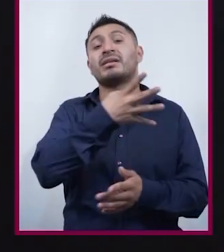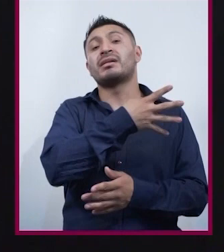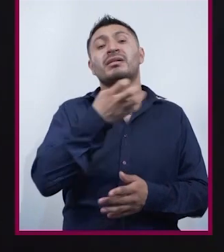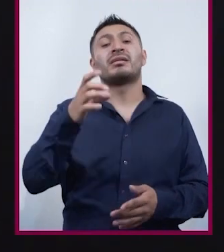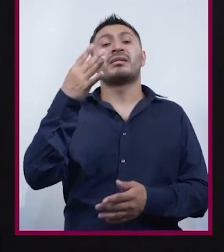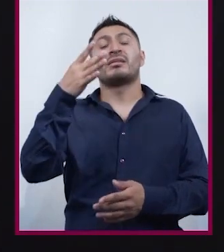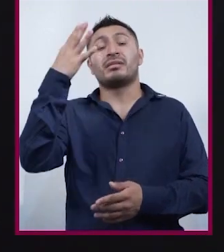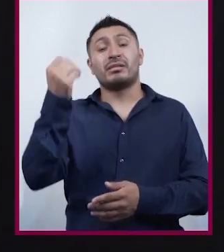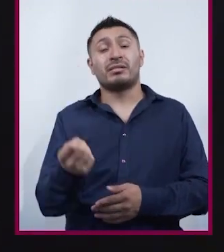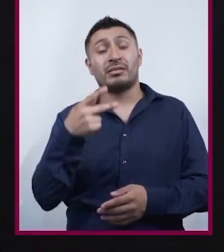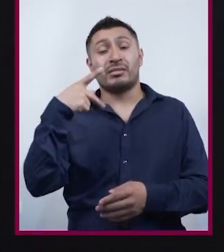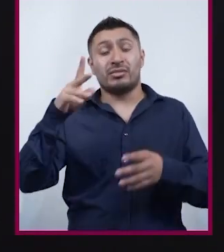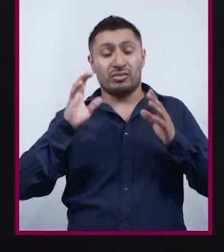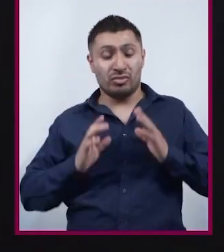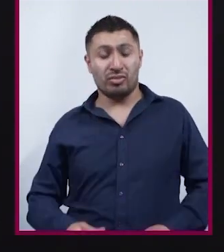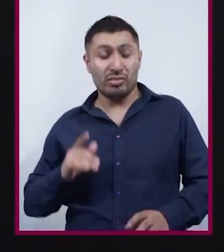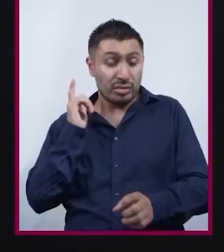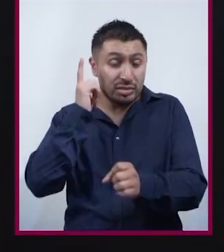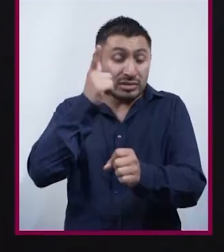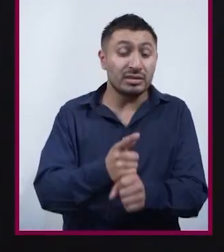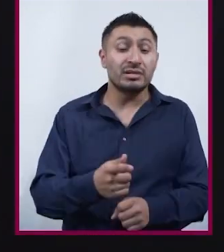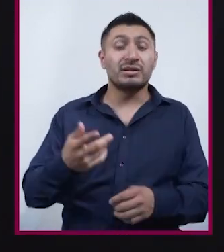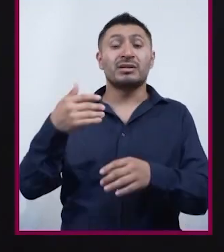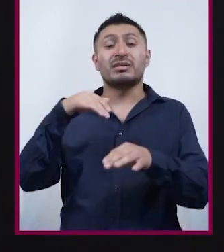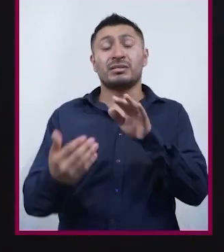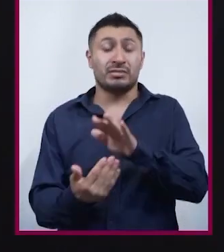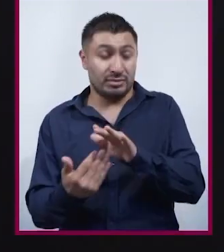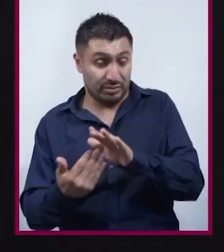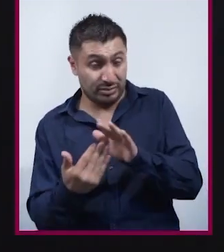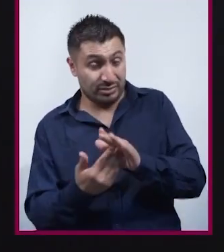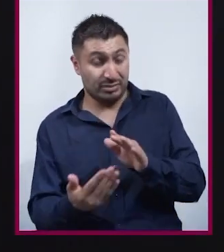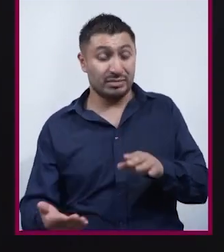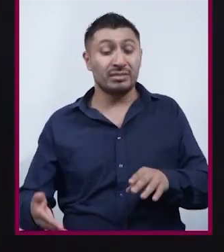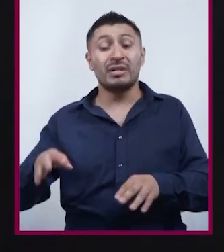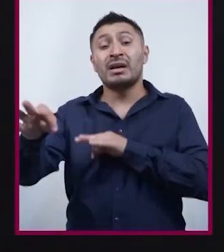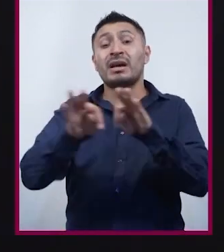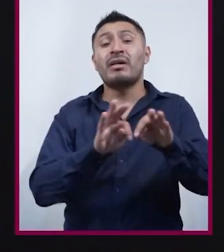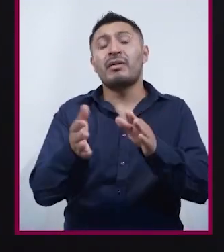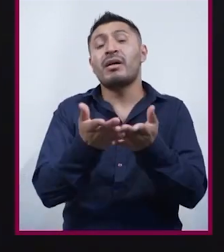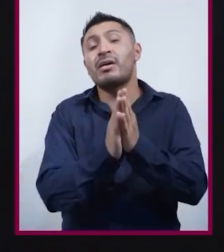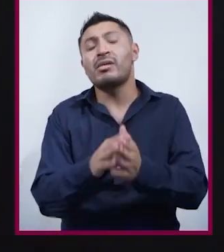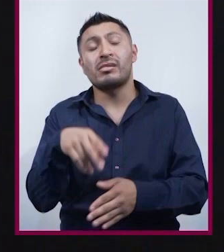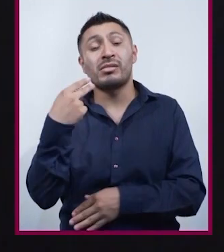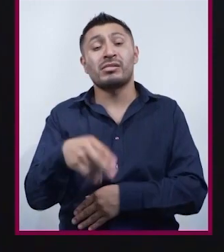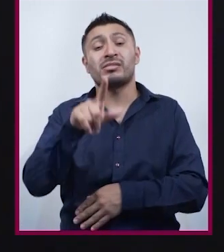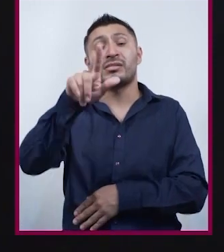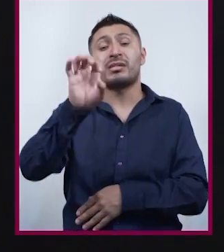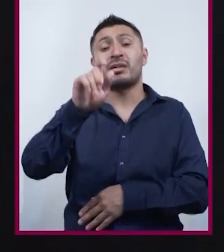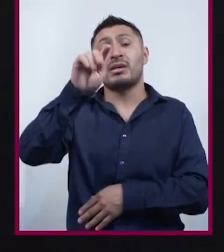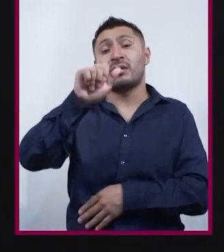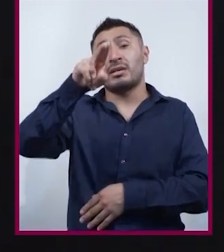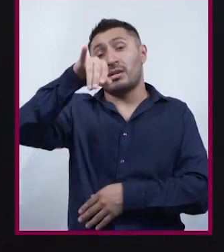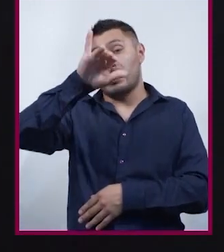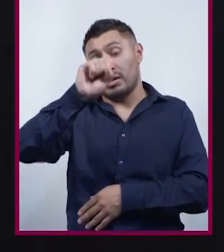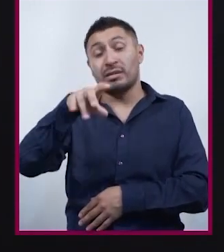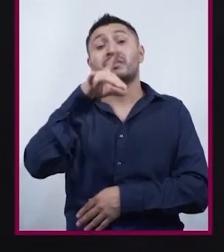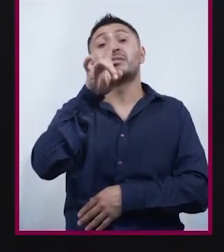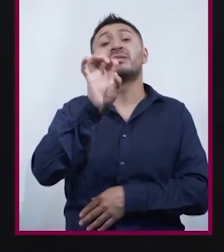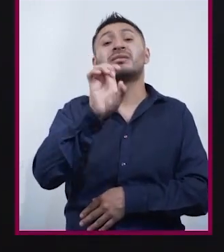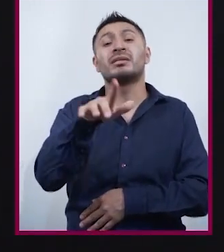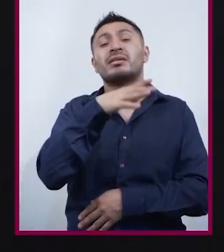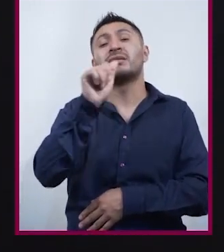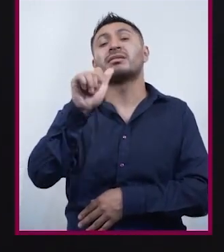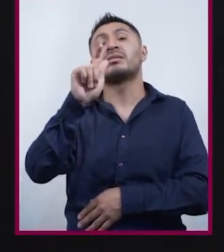de junio de 1959. Su cuerpo fue encontrado sobre su escritorio. Trabajaba en una obra titulada Letanías